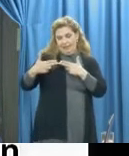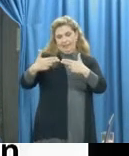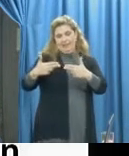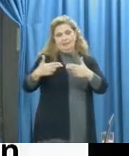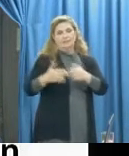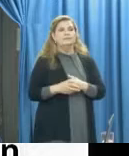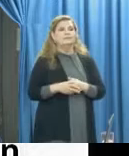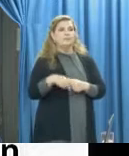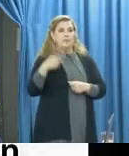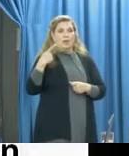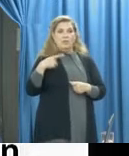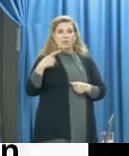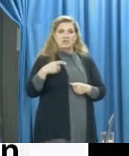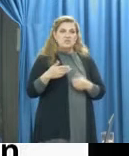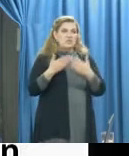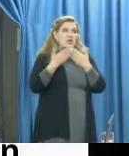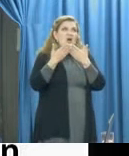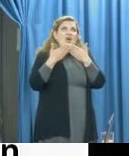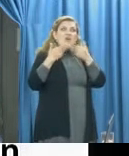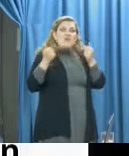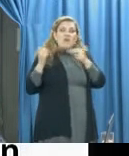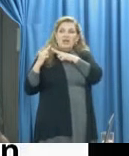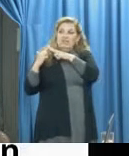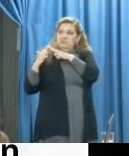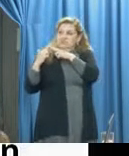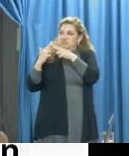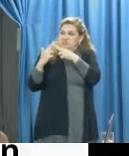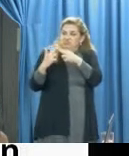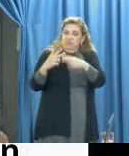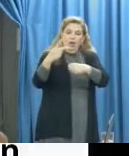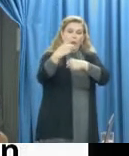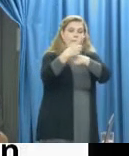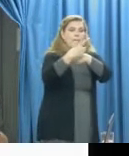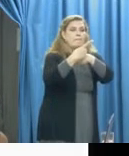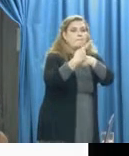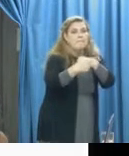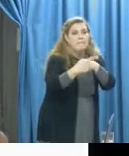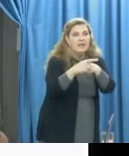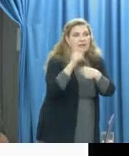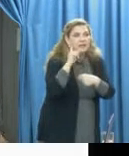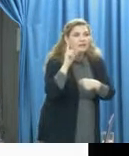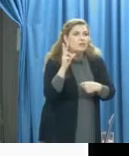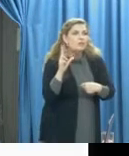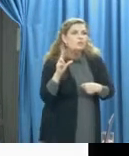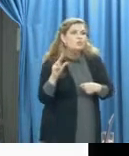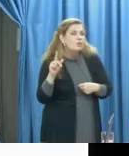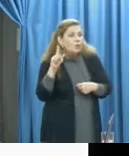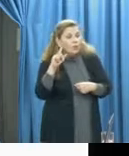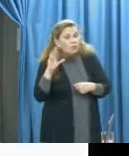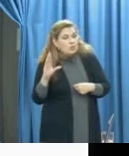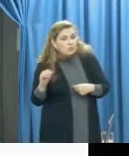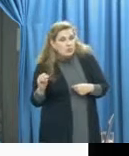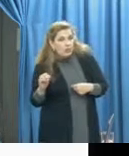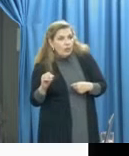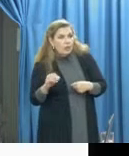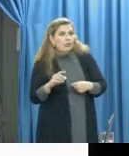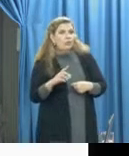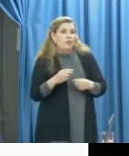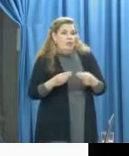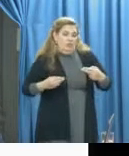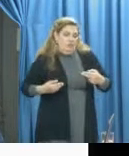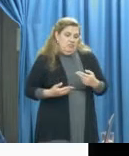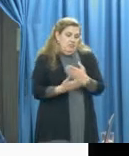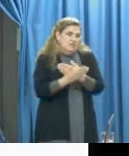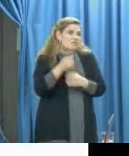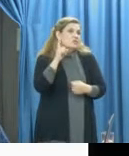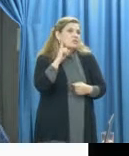Personas que no tengan ningún antecedente de riesgo para sordera. El niño nació sordo, le buscaron, no tuvo antecedentes